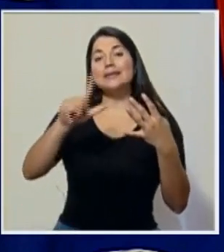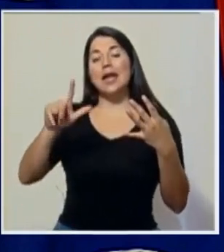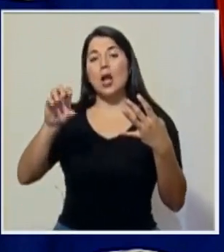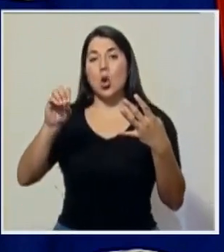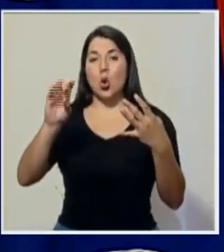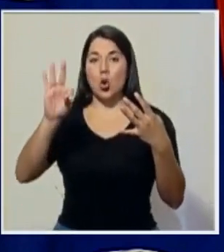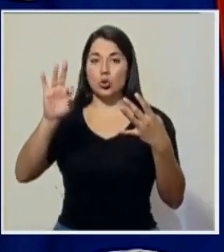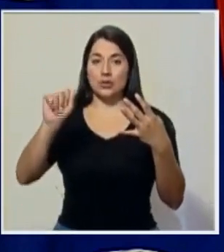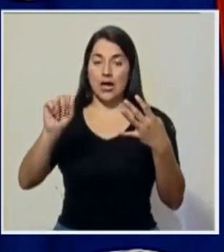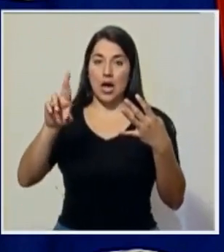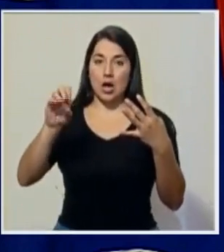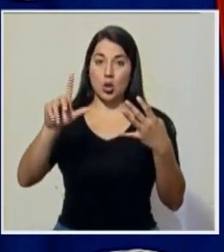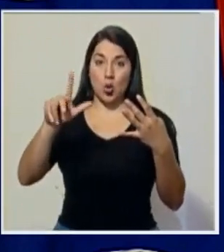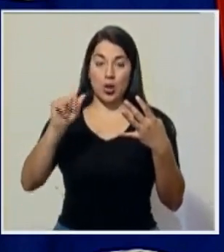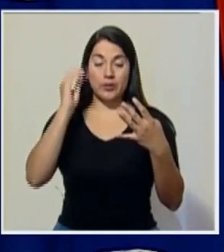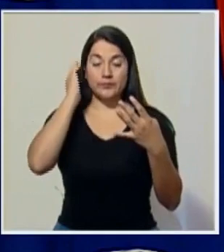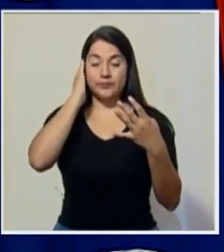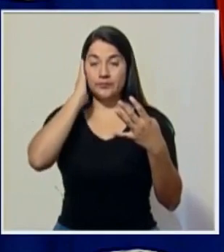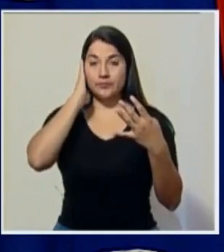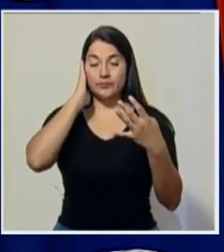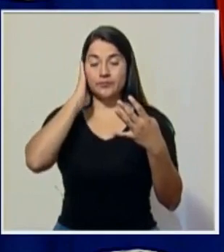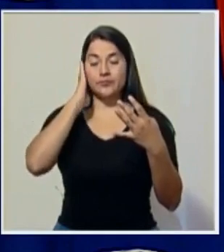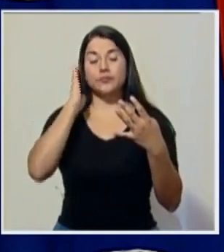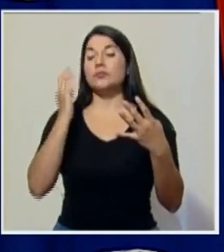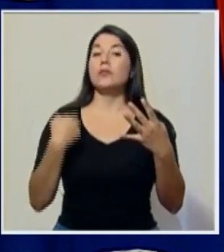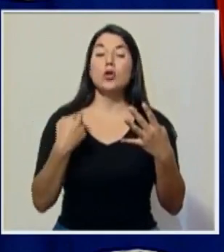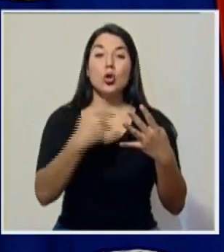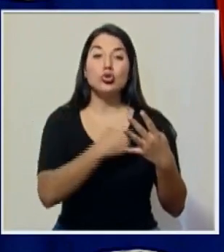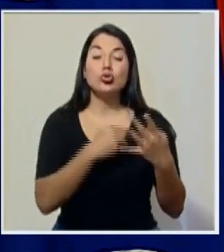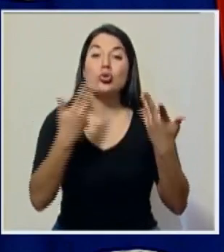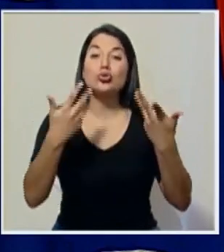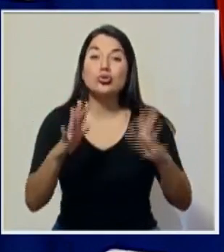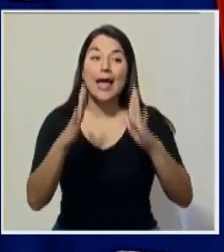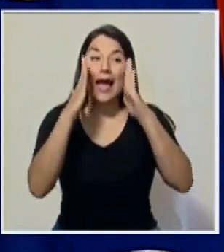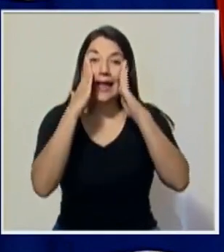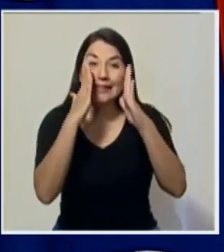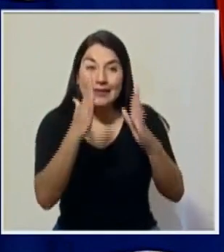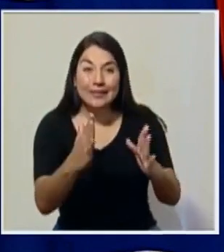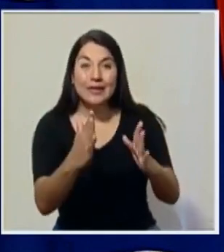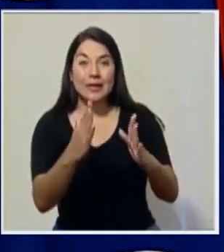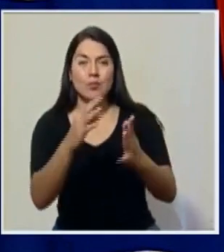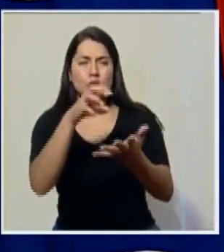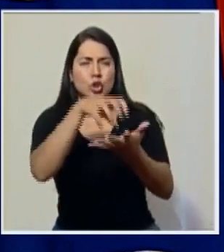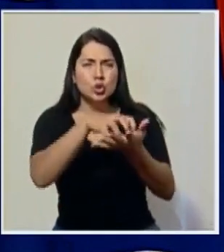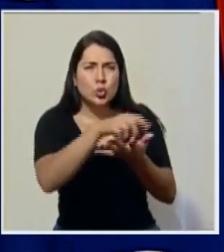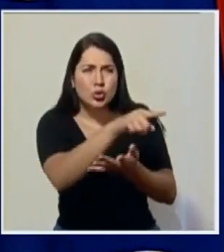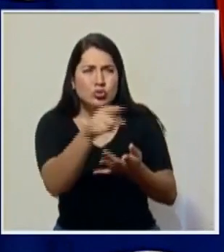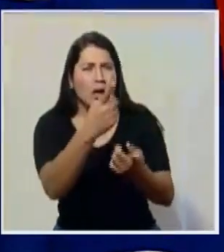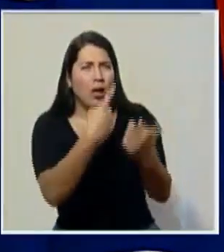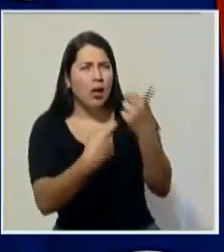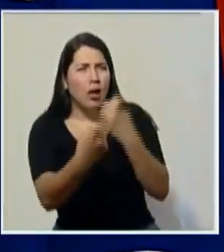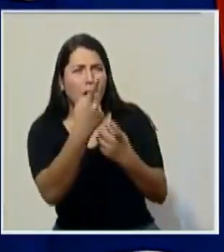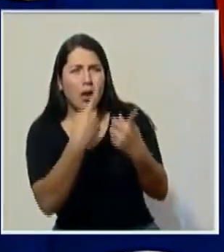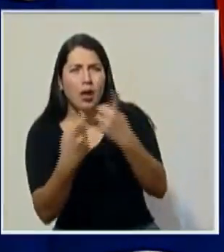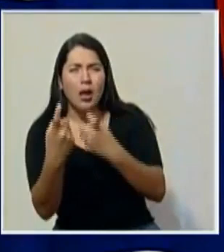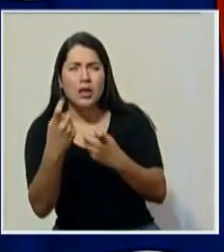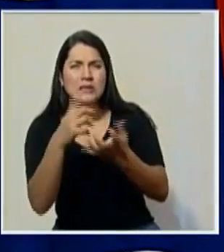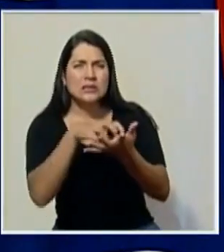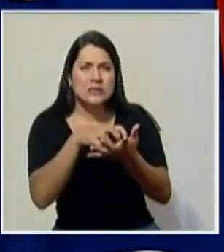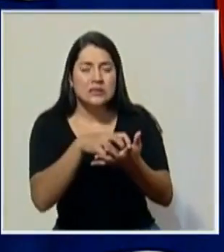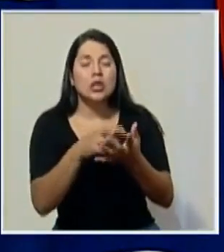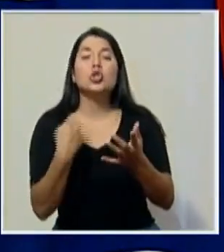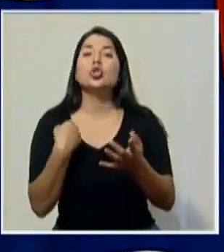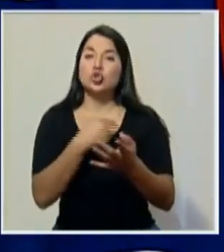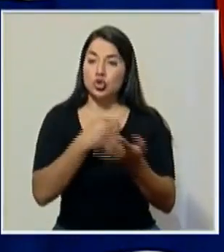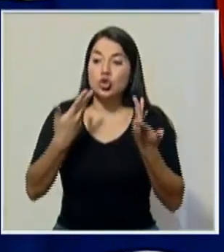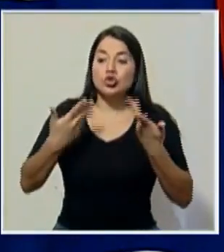Otárola. Ok, hemos atendido estas inquietudes y tratando de canalizarlas hacia un modelo que